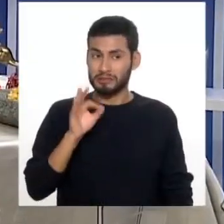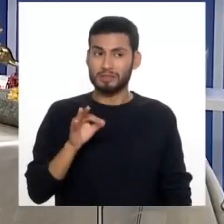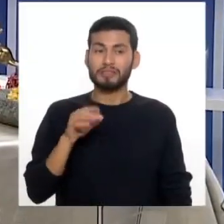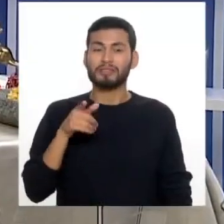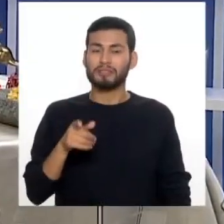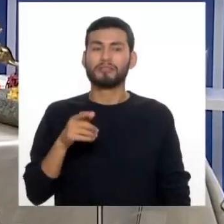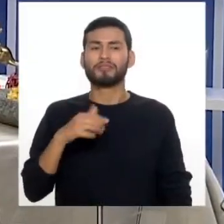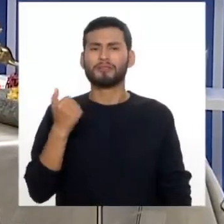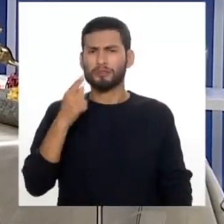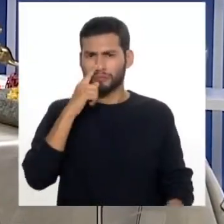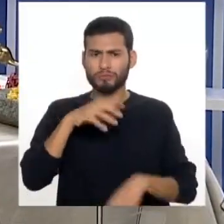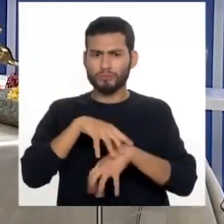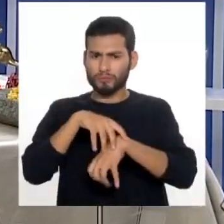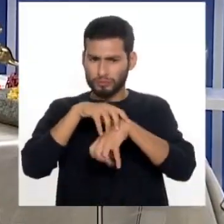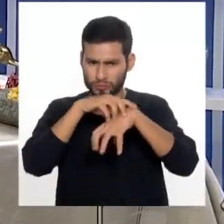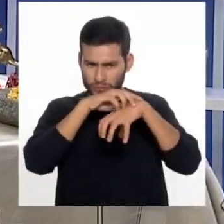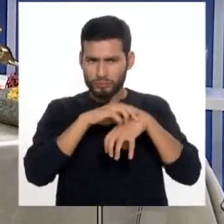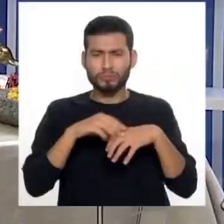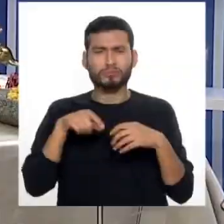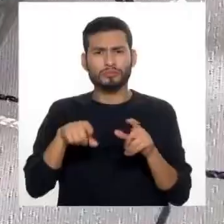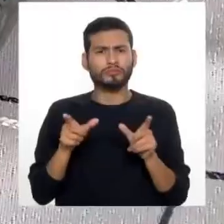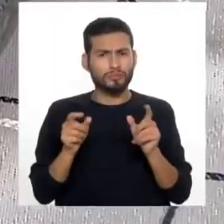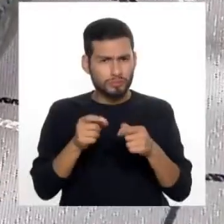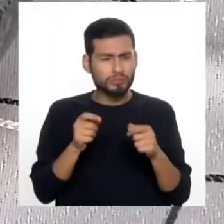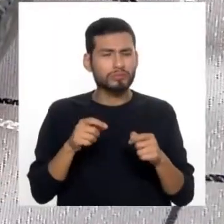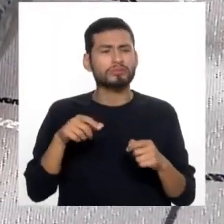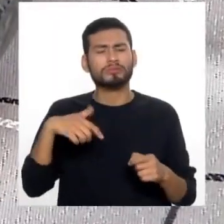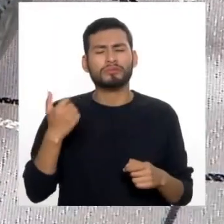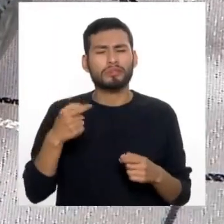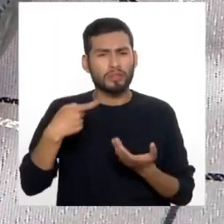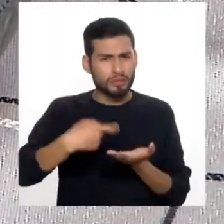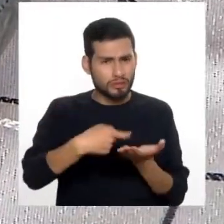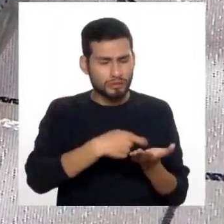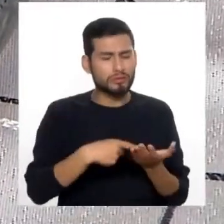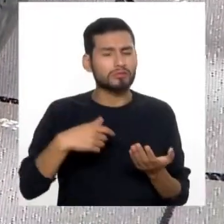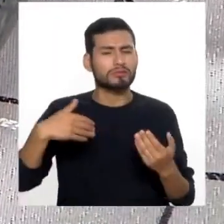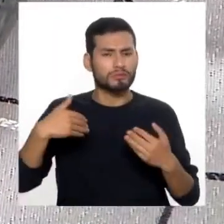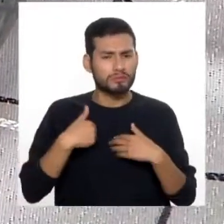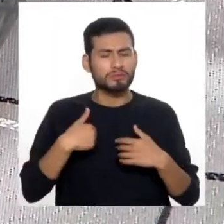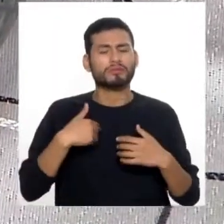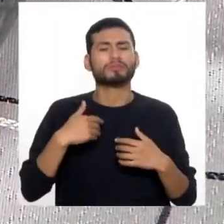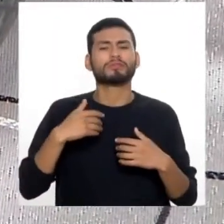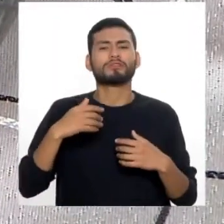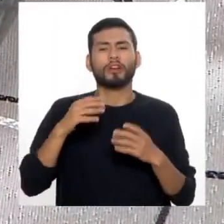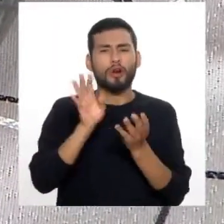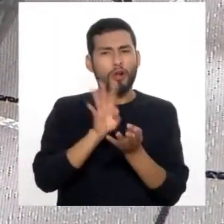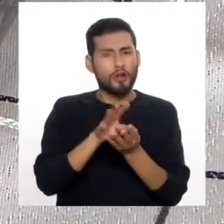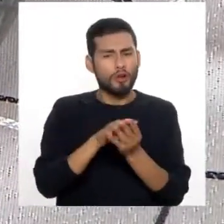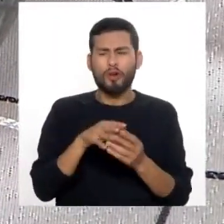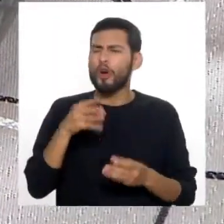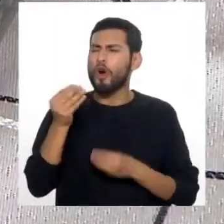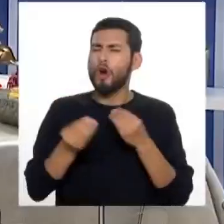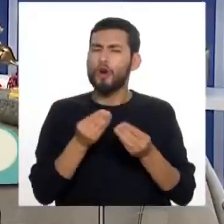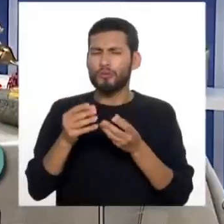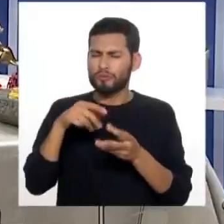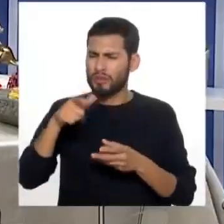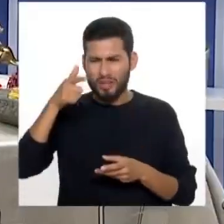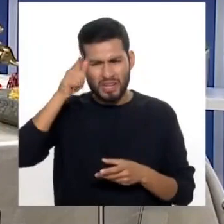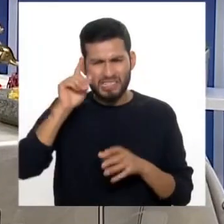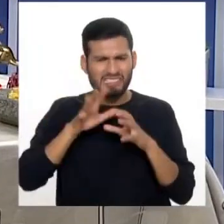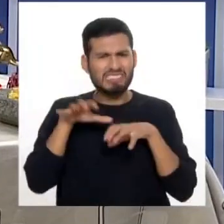mariscos, tenemos pulpo, tenemos langostinos, tenemos calamar, conchas. Tenemos toda la variedad que nos ofrece. ¿Y cómo logran esa leche de